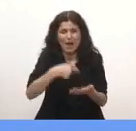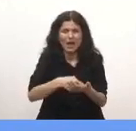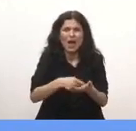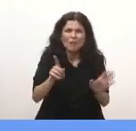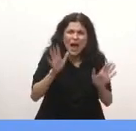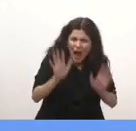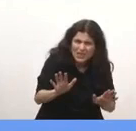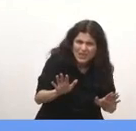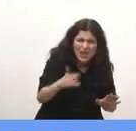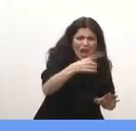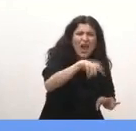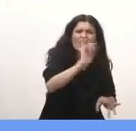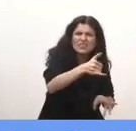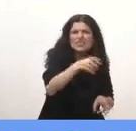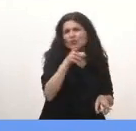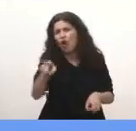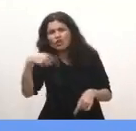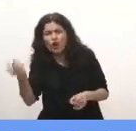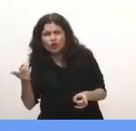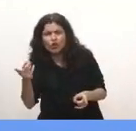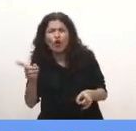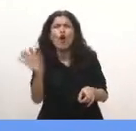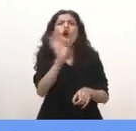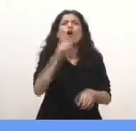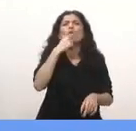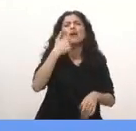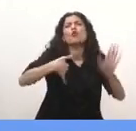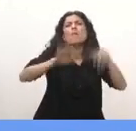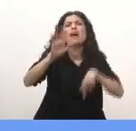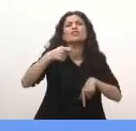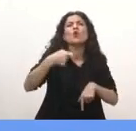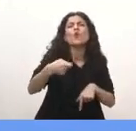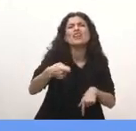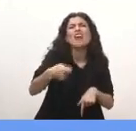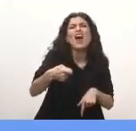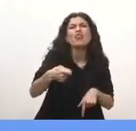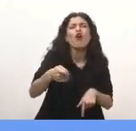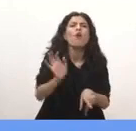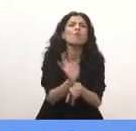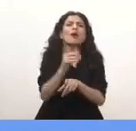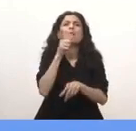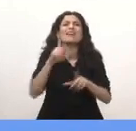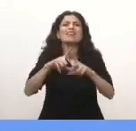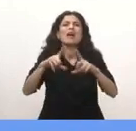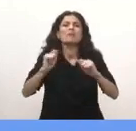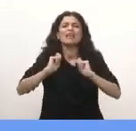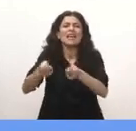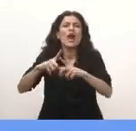otros Bueno a los 4,3 millones de jubilados que ganan menos de 175000 pesos Le estamos dando un Bono de